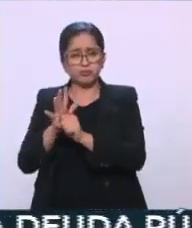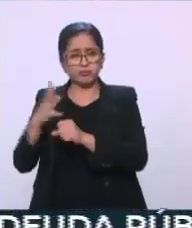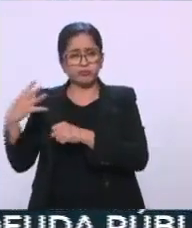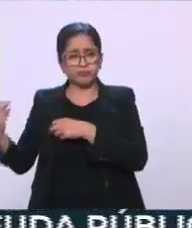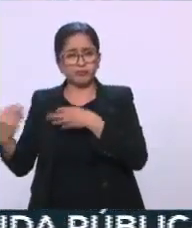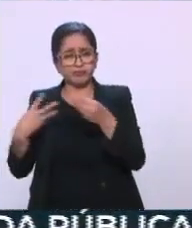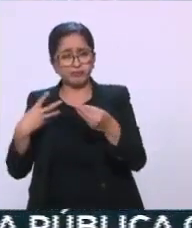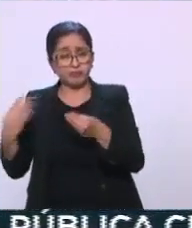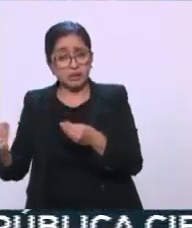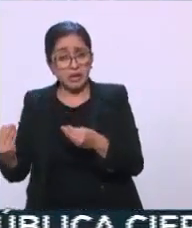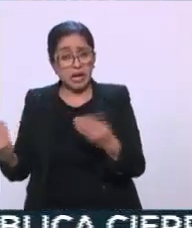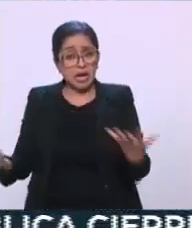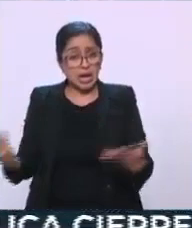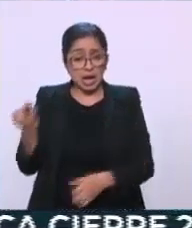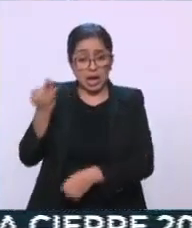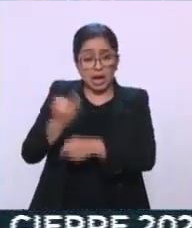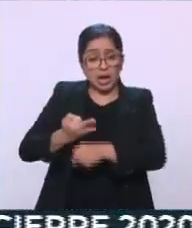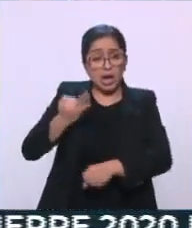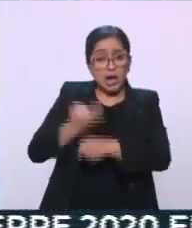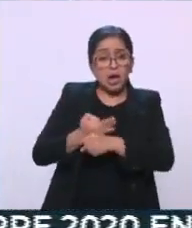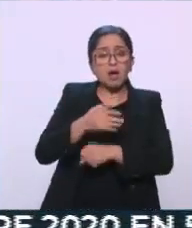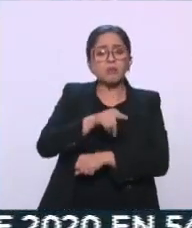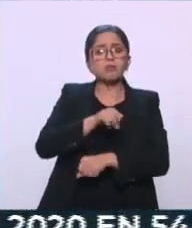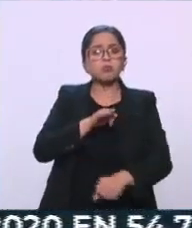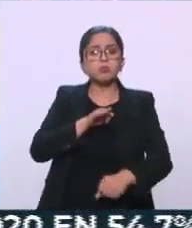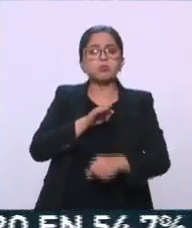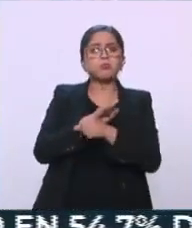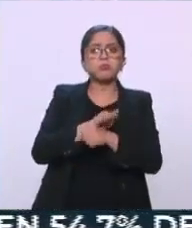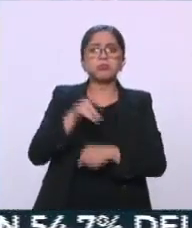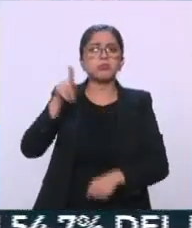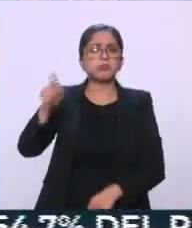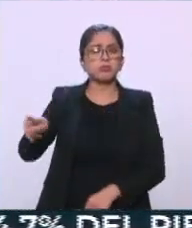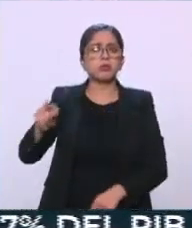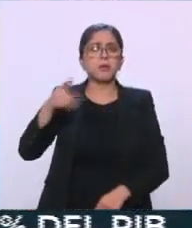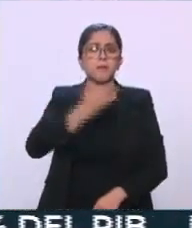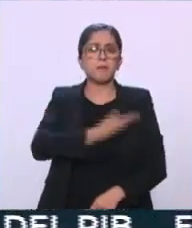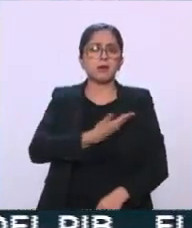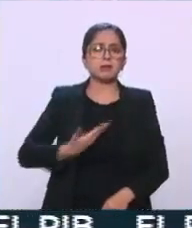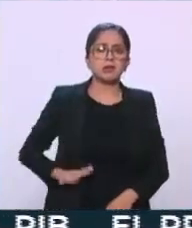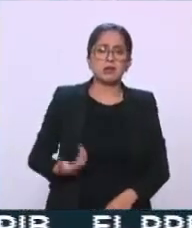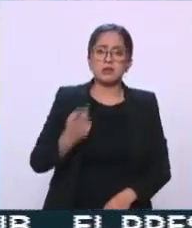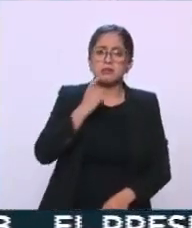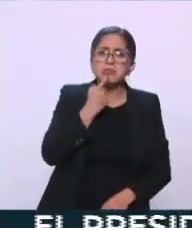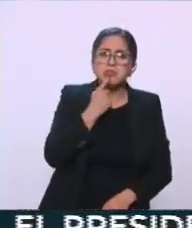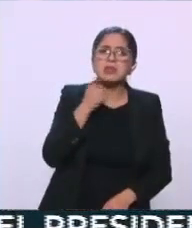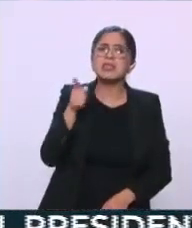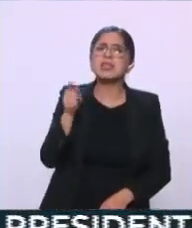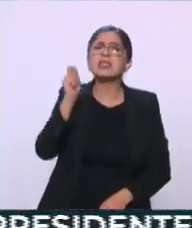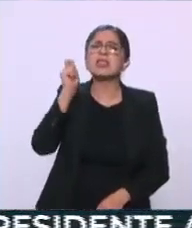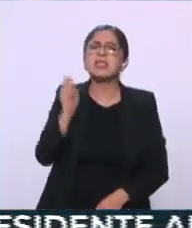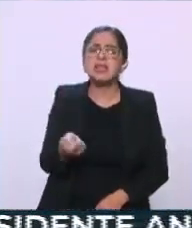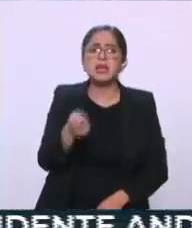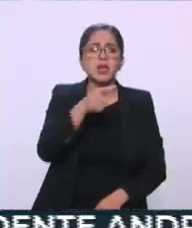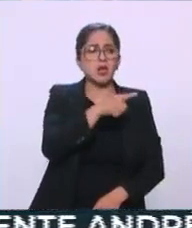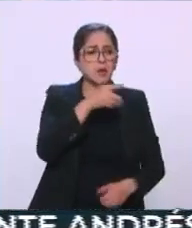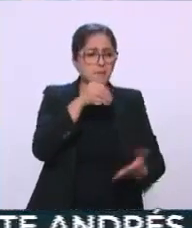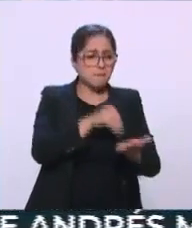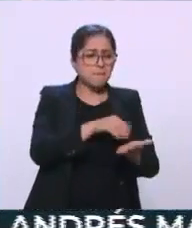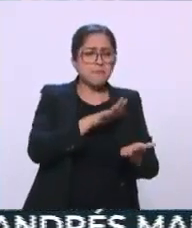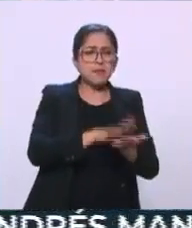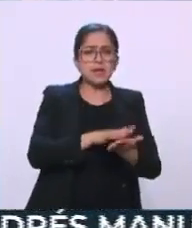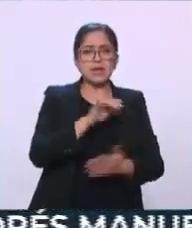hay un cimiento que ha defendido el propio López Obrador y que es efectivo, la constitución del INSABI,